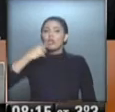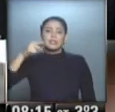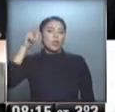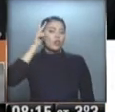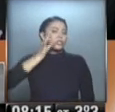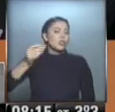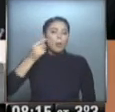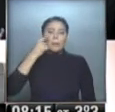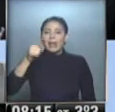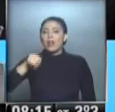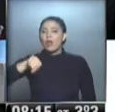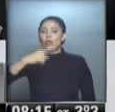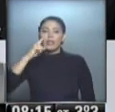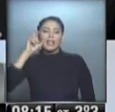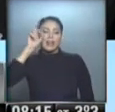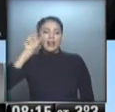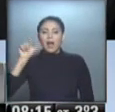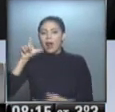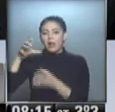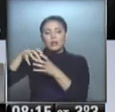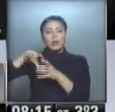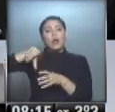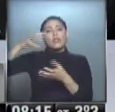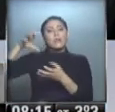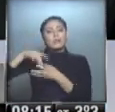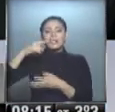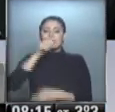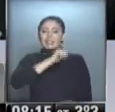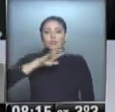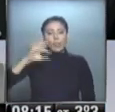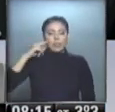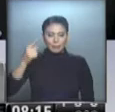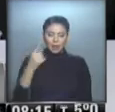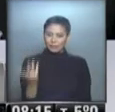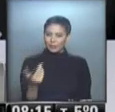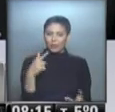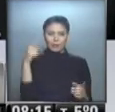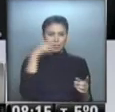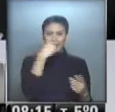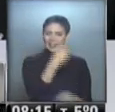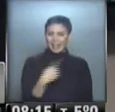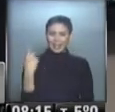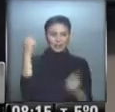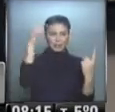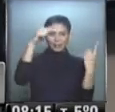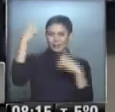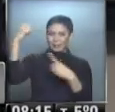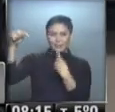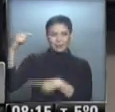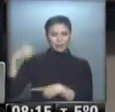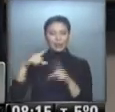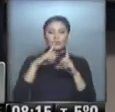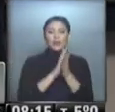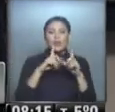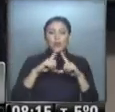800.000 dice el IERAL, la UCA habla de 650.000, ni siquiera se ponen de acuerdo en cuál es el número